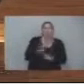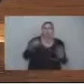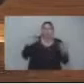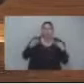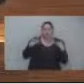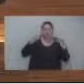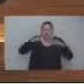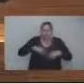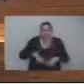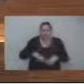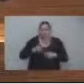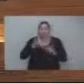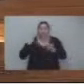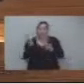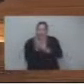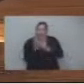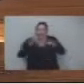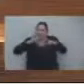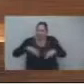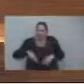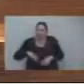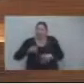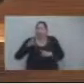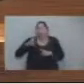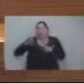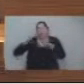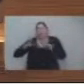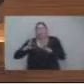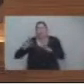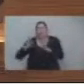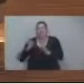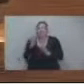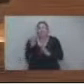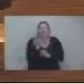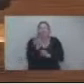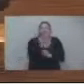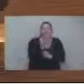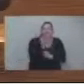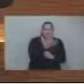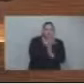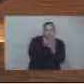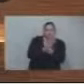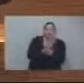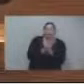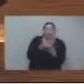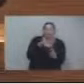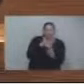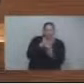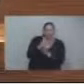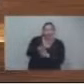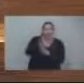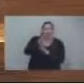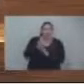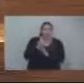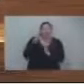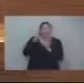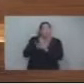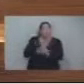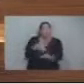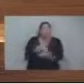significa aforamiento? Y tenemos la obligación y la responsabilidad de que lo entiendan. Y solo lo pueden entender si lo explicamos correctamente.